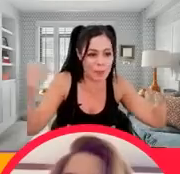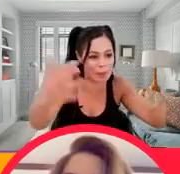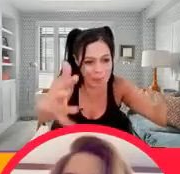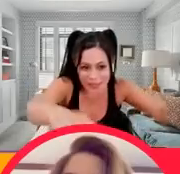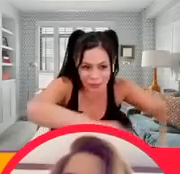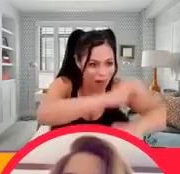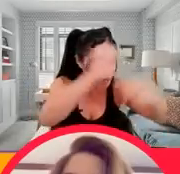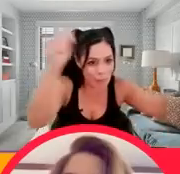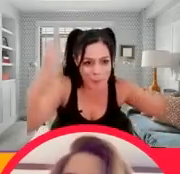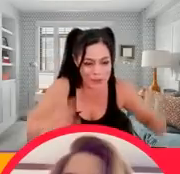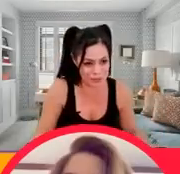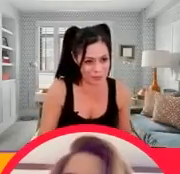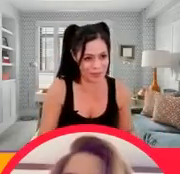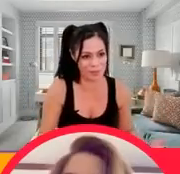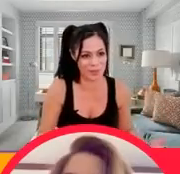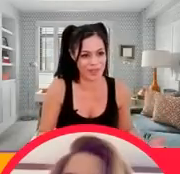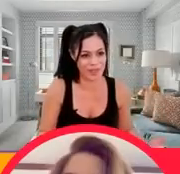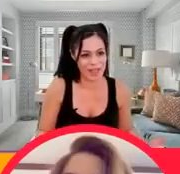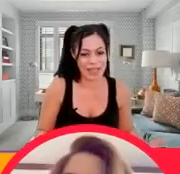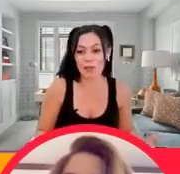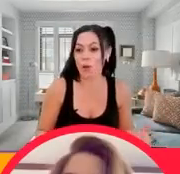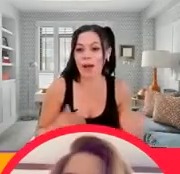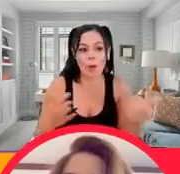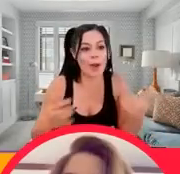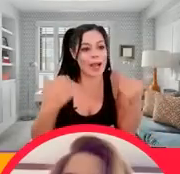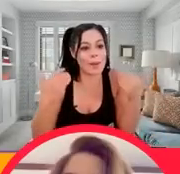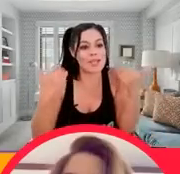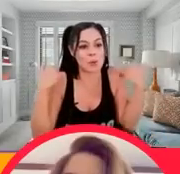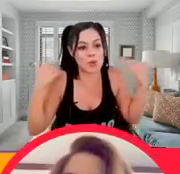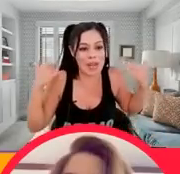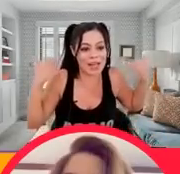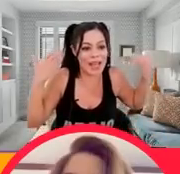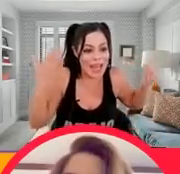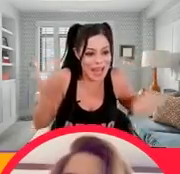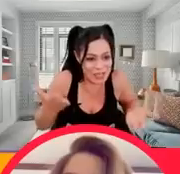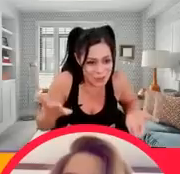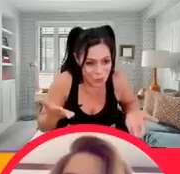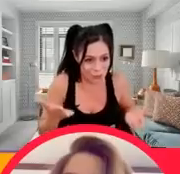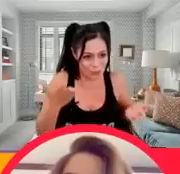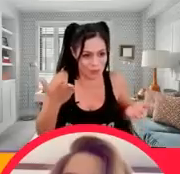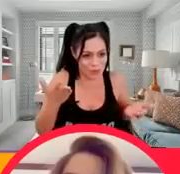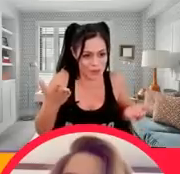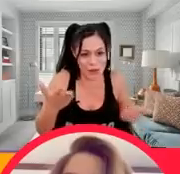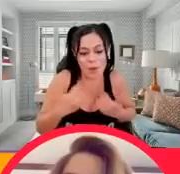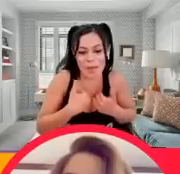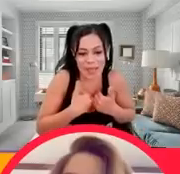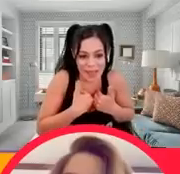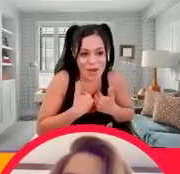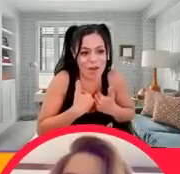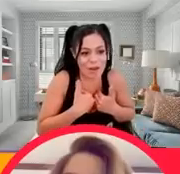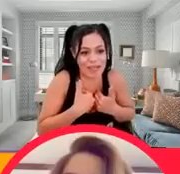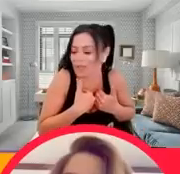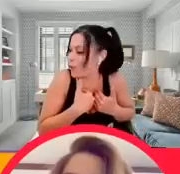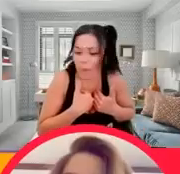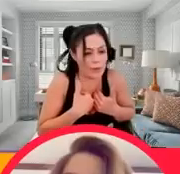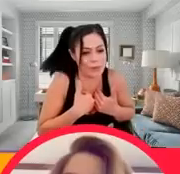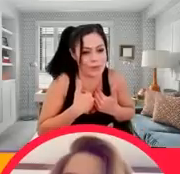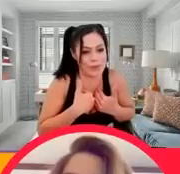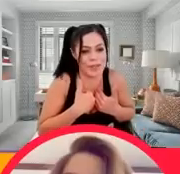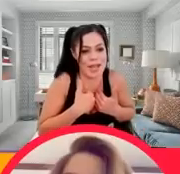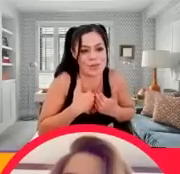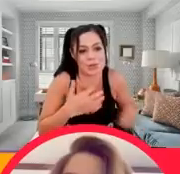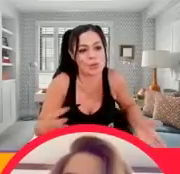verbal y no verbal y todas las formas posibles. Y toda Cuba acaba de escuchar eso. Yo me quedo que no